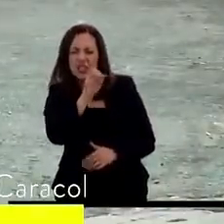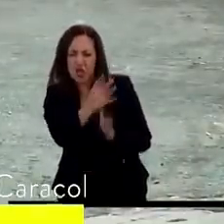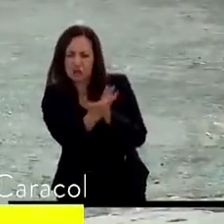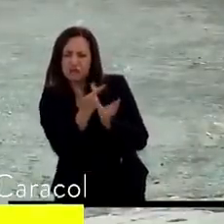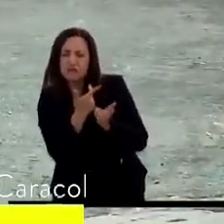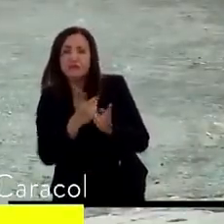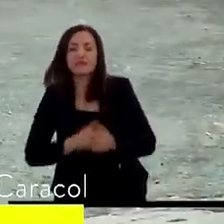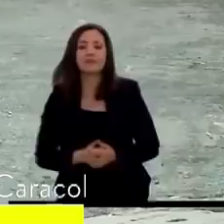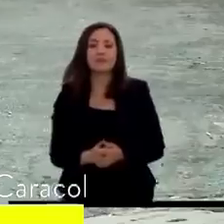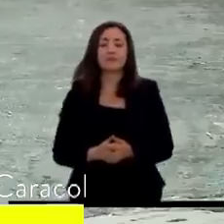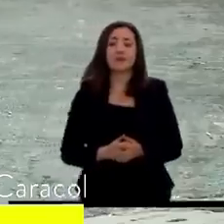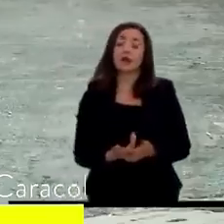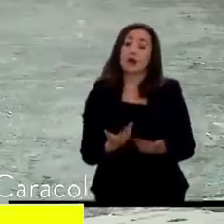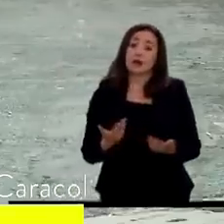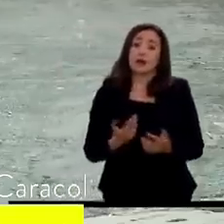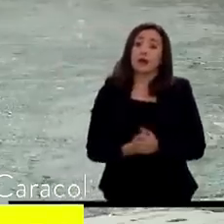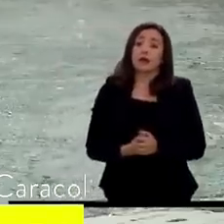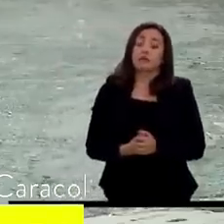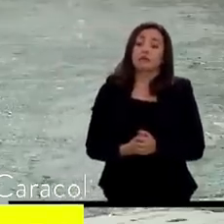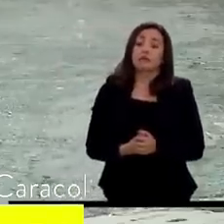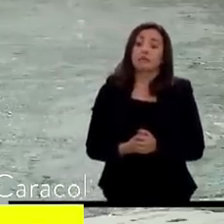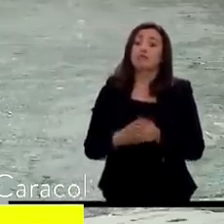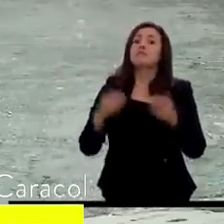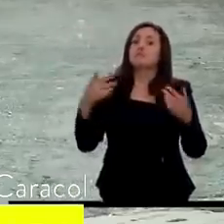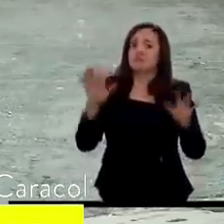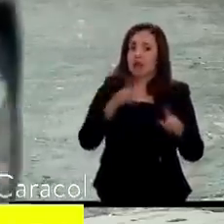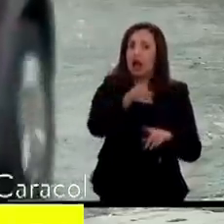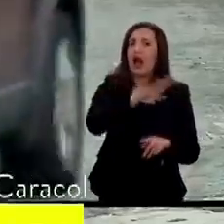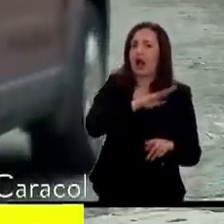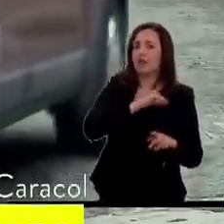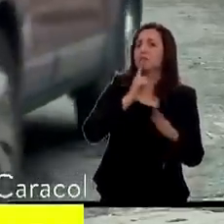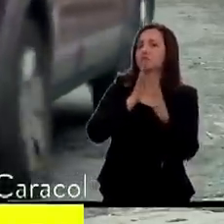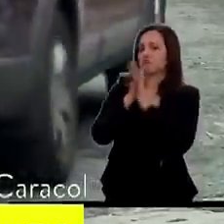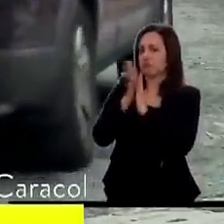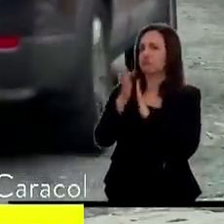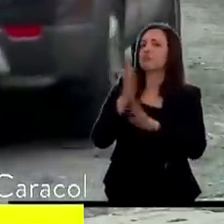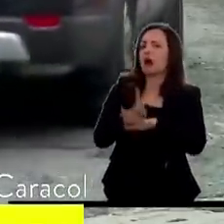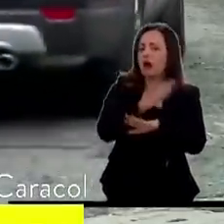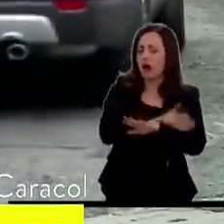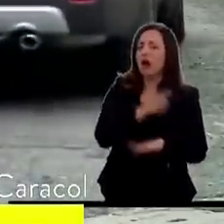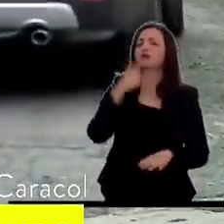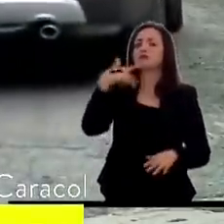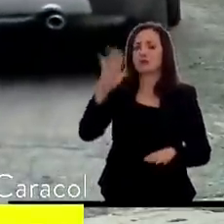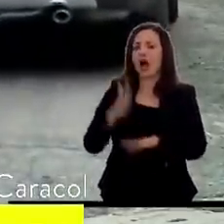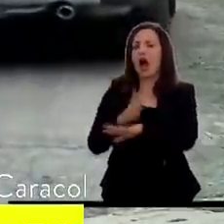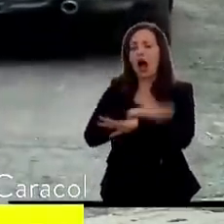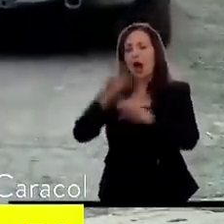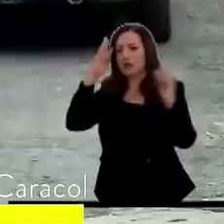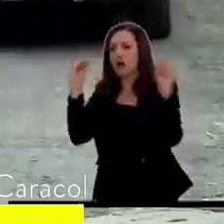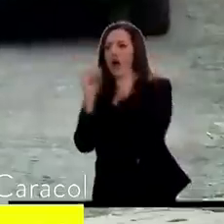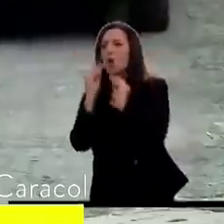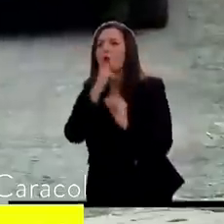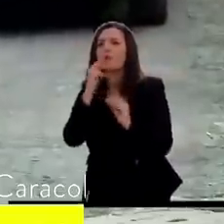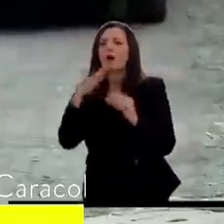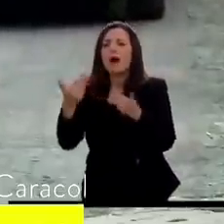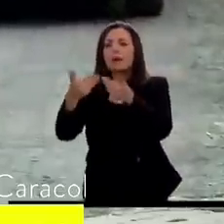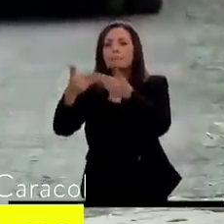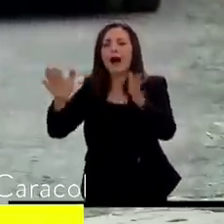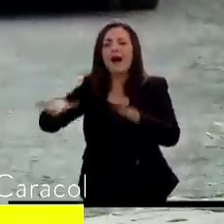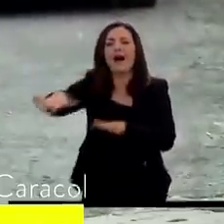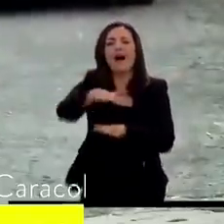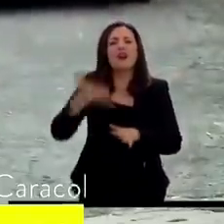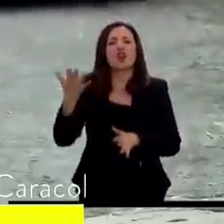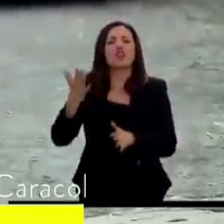Daniela, pues el alcalde dijo que ya existían unos compromisos de apertura, especialmente en el centro de Cali y en los